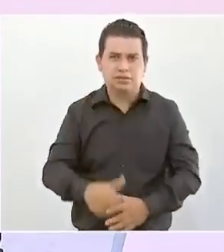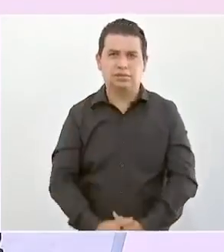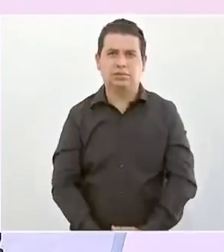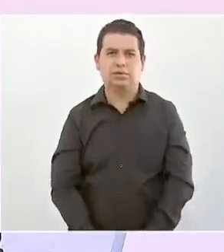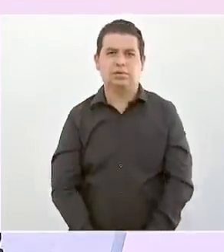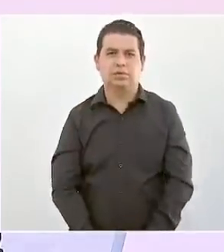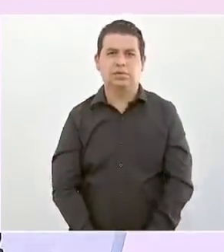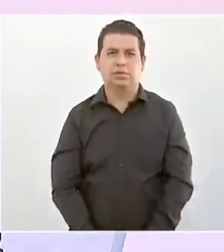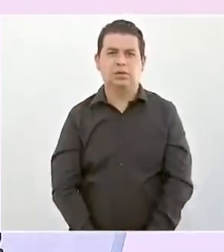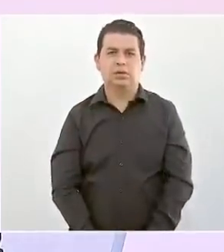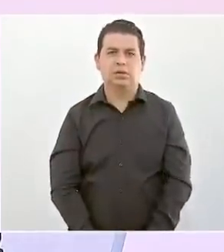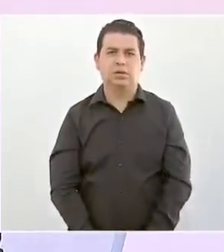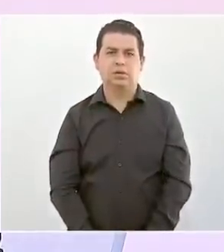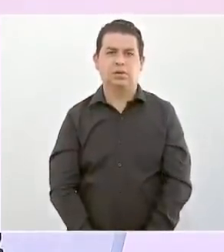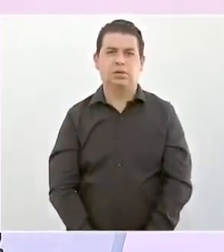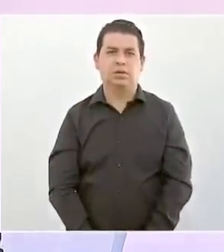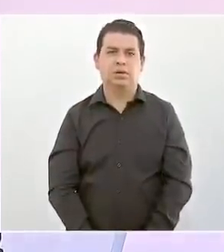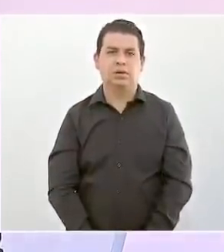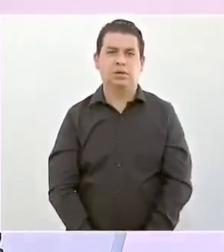es